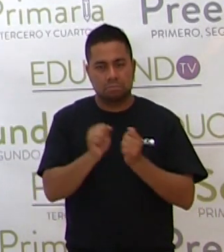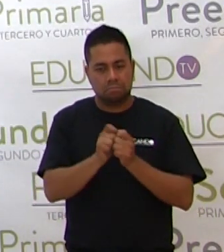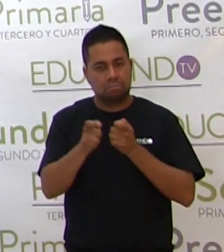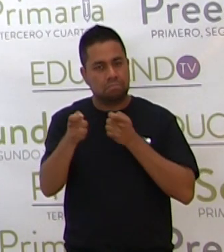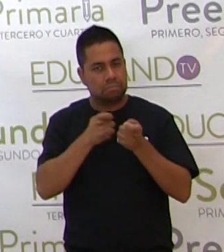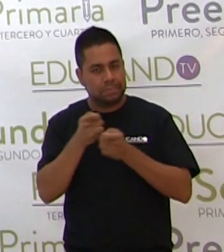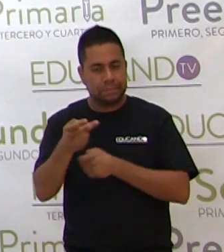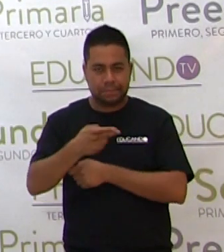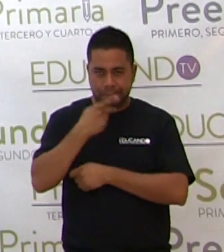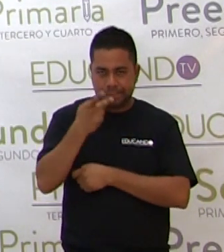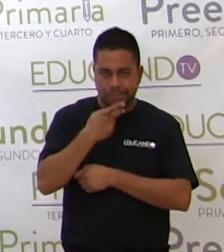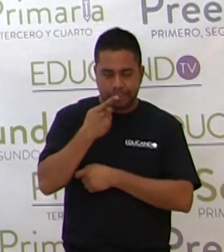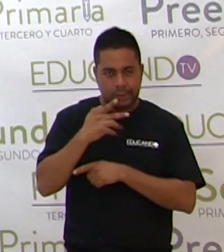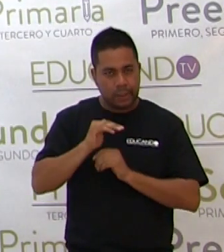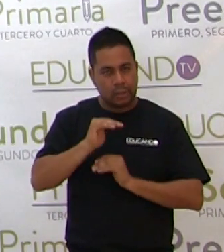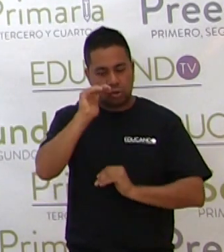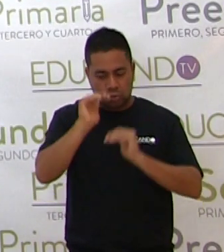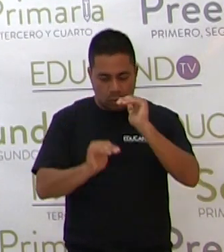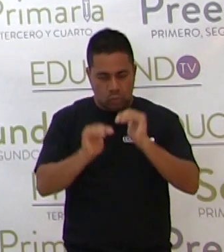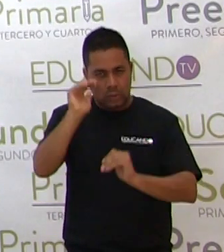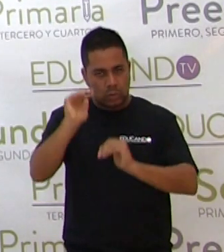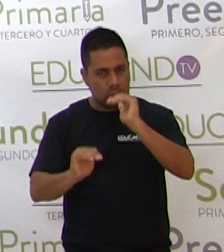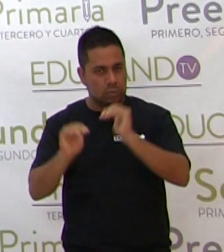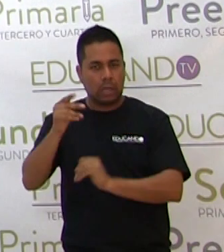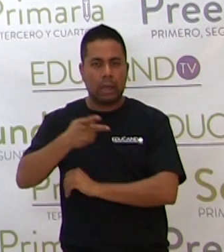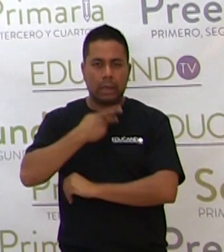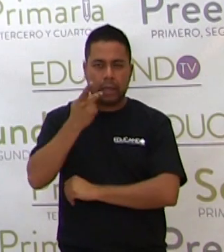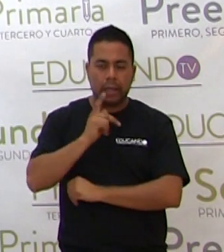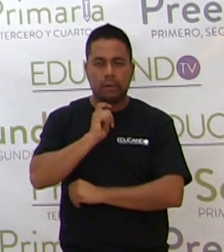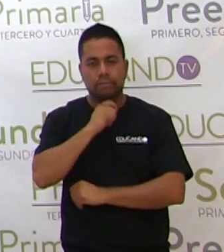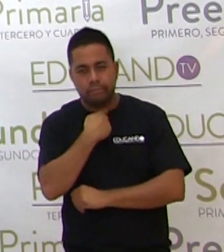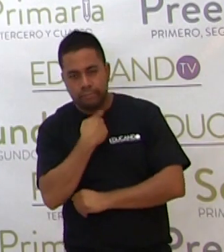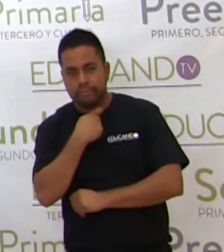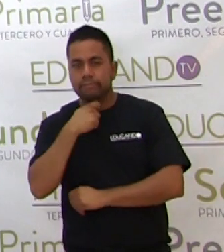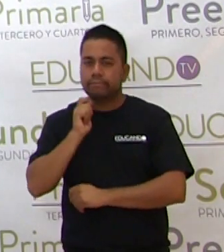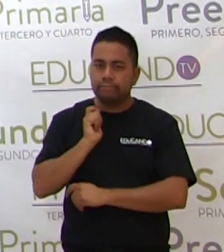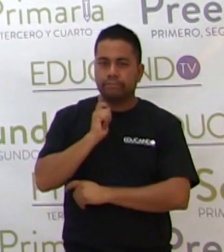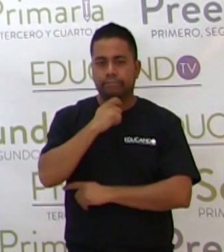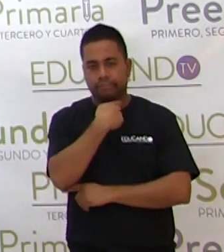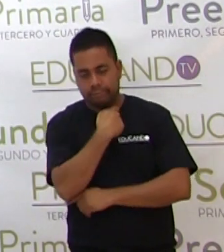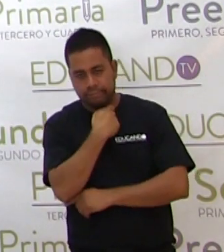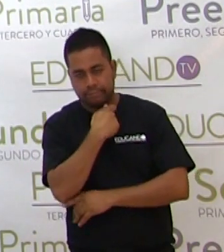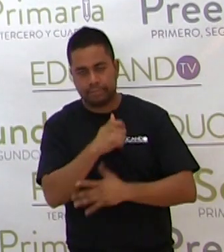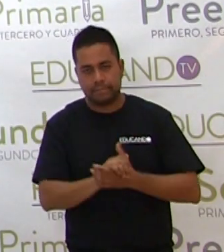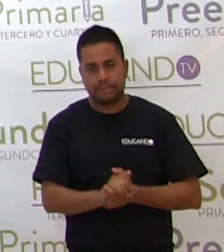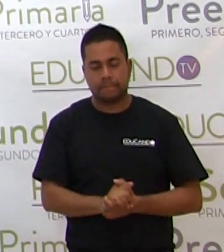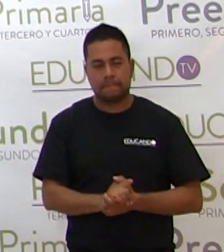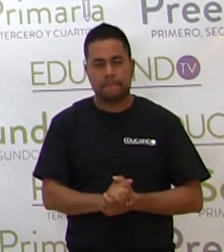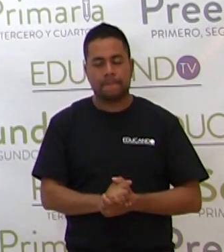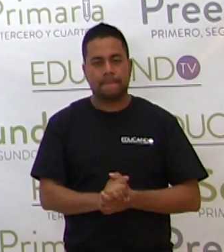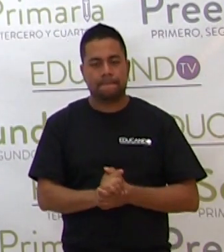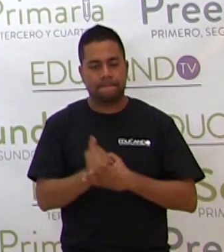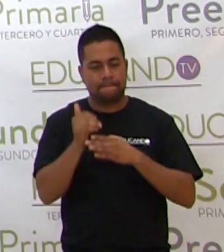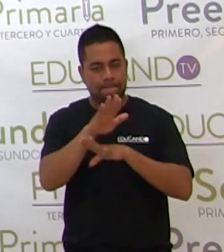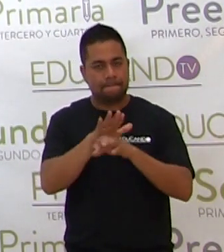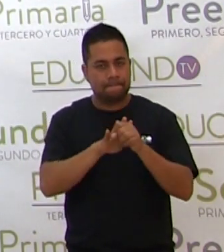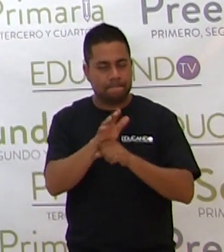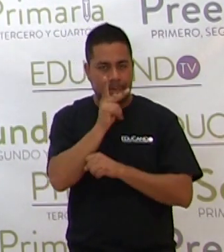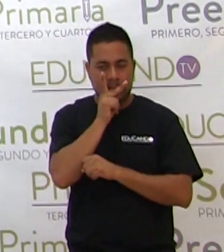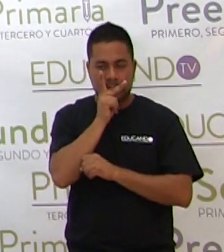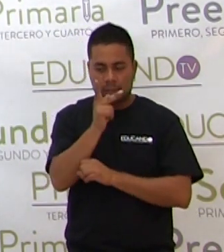de los tonos en fin todo lo relacionado con la